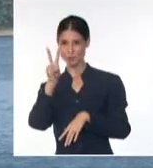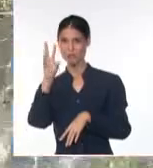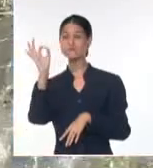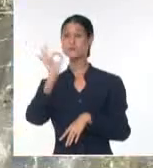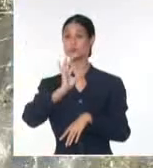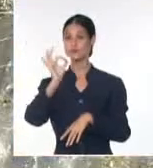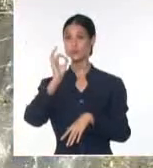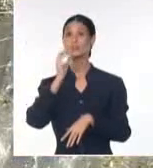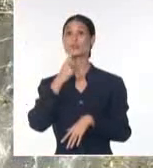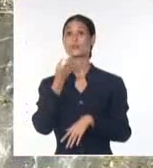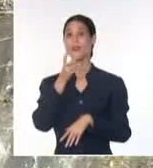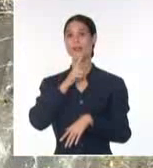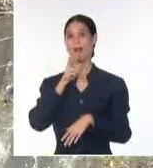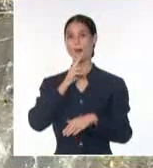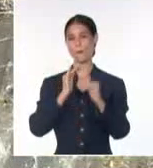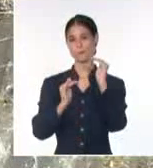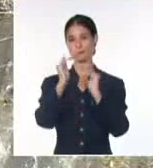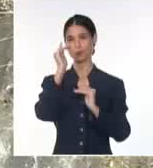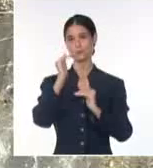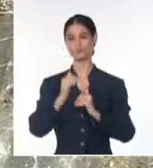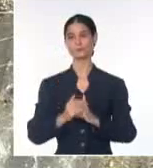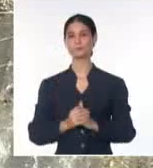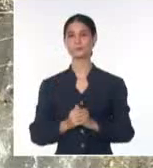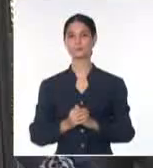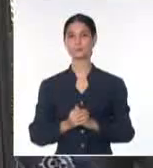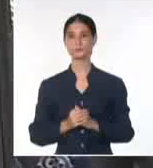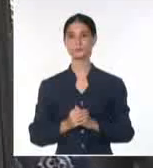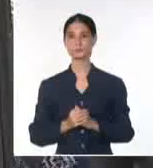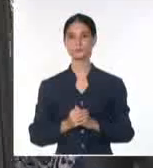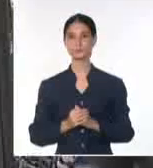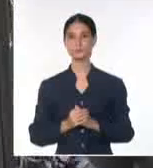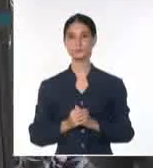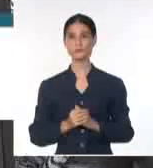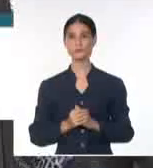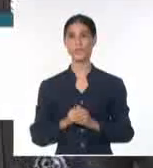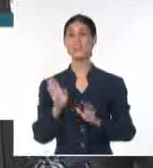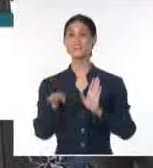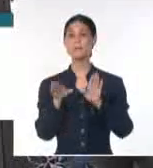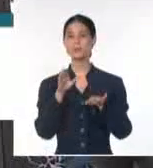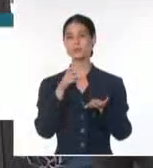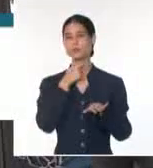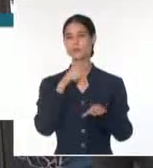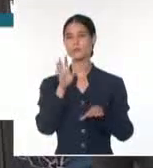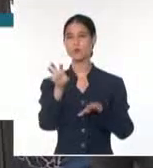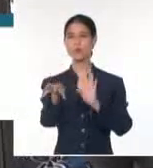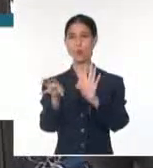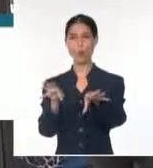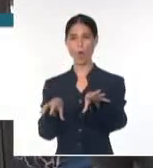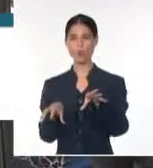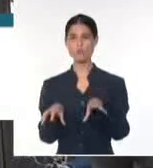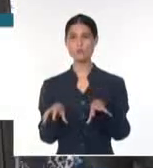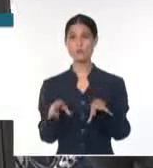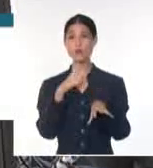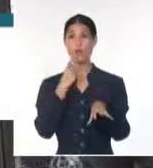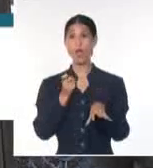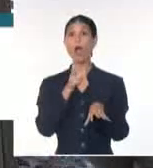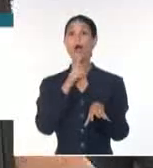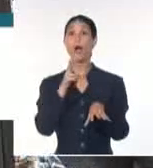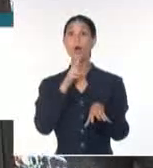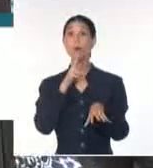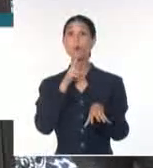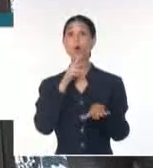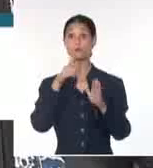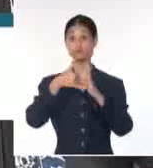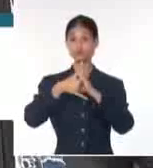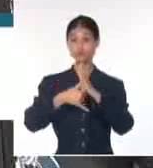de la media histórica. Cuando en unos lugares del país hay un buen comportamiento del agua subterránea y